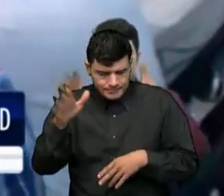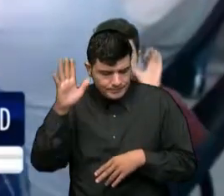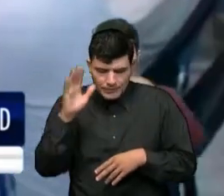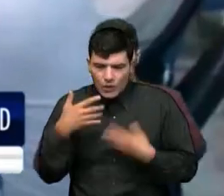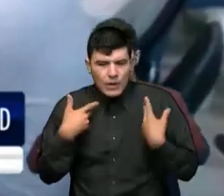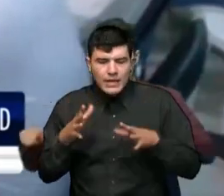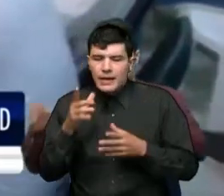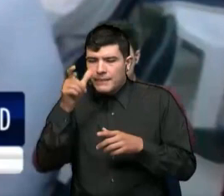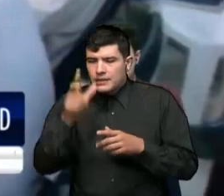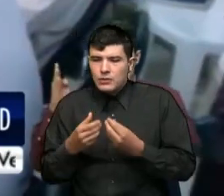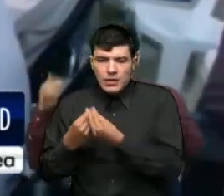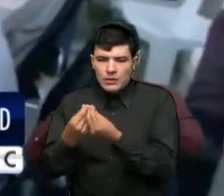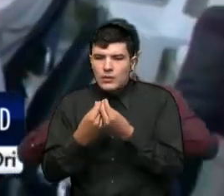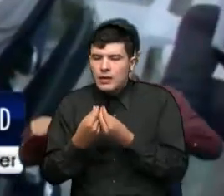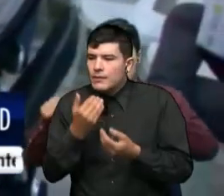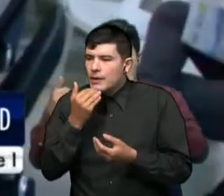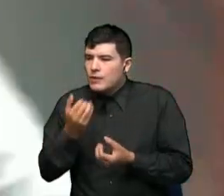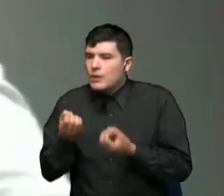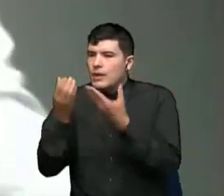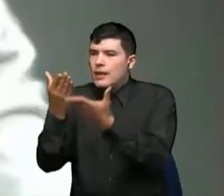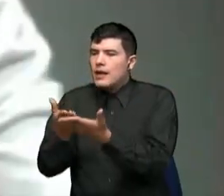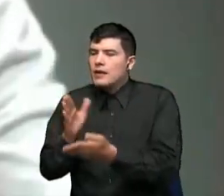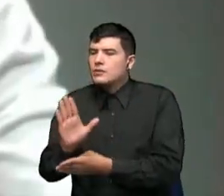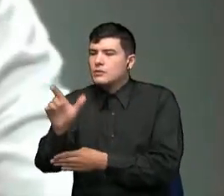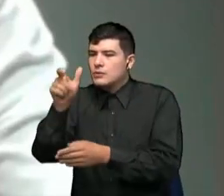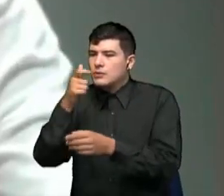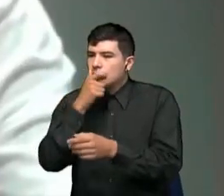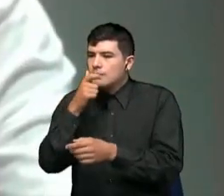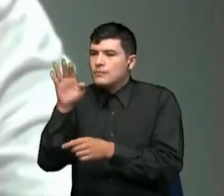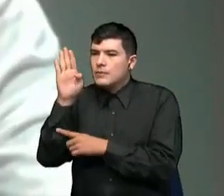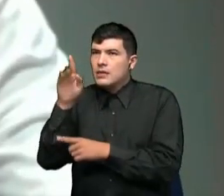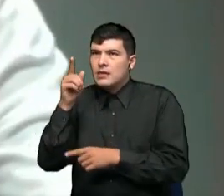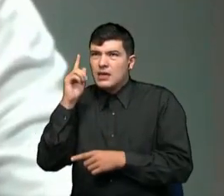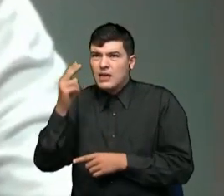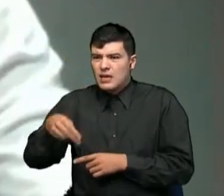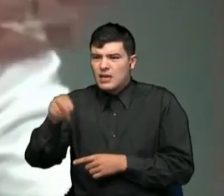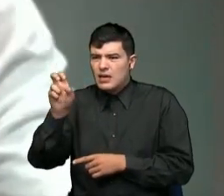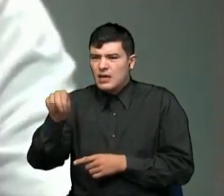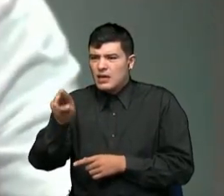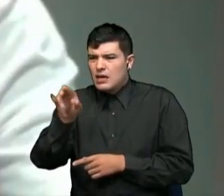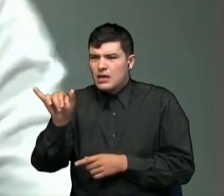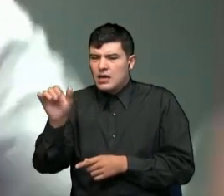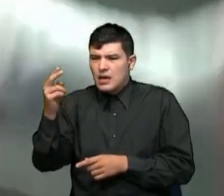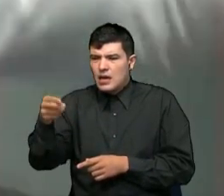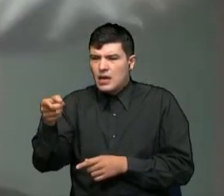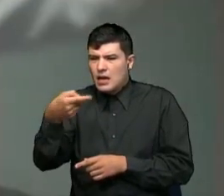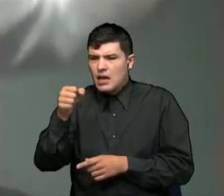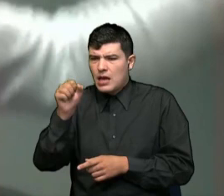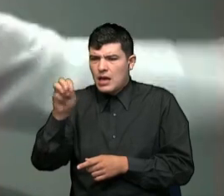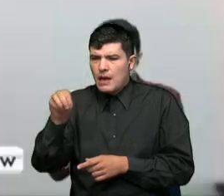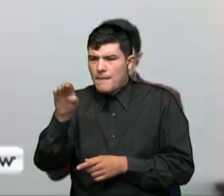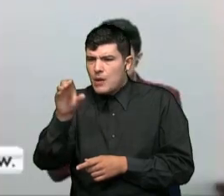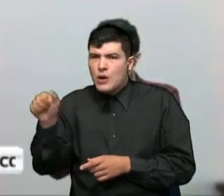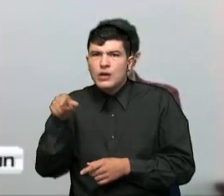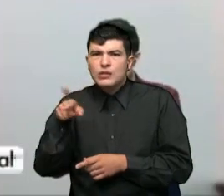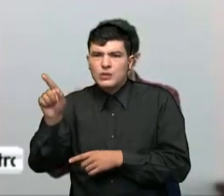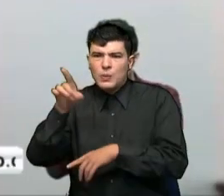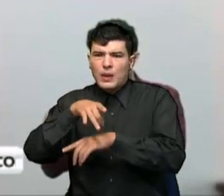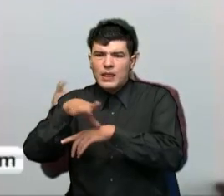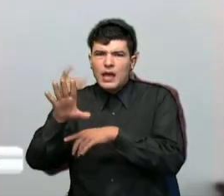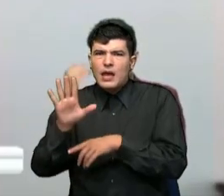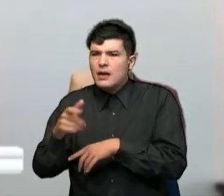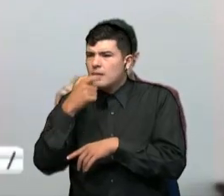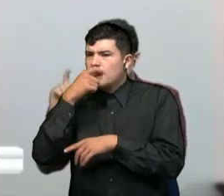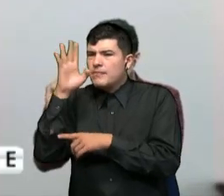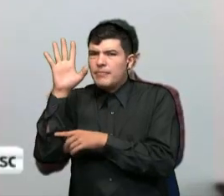cualquier concejal. Entonces le daban tránsito. Henry Gamboa creo que era el segundo. Entonces le dieron tránsito. Dejó eso arruinado. Y